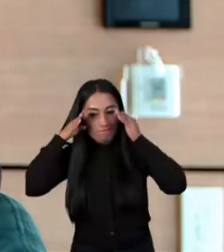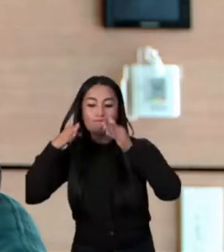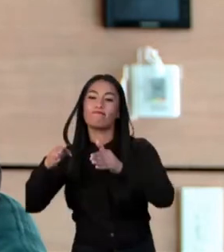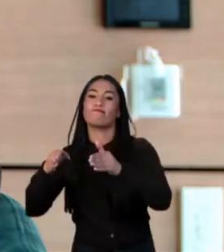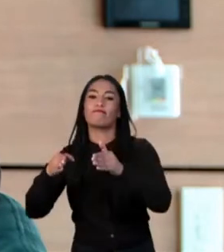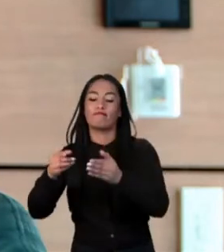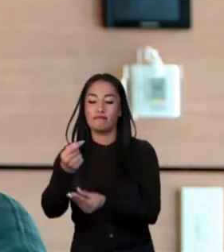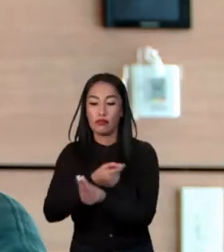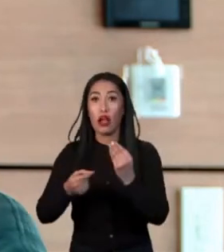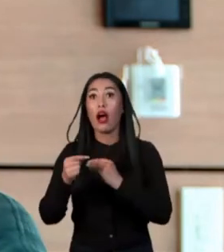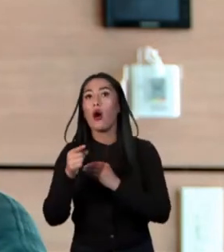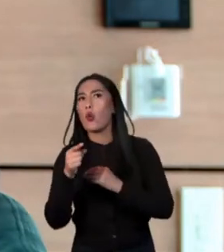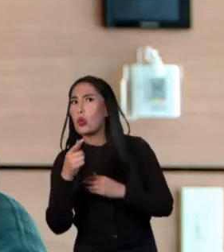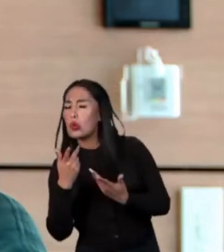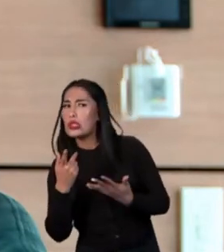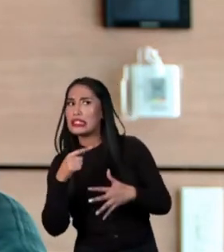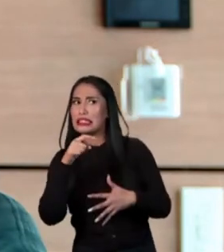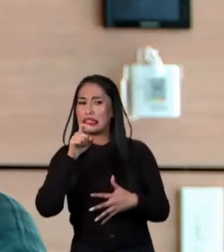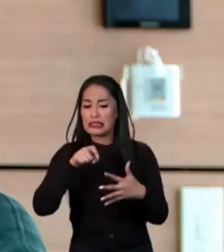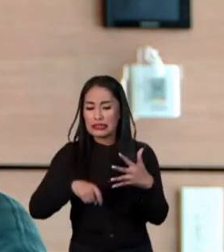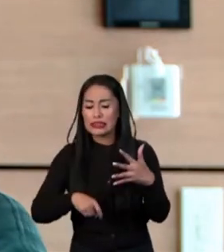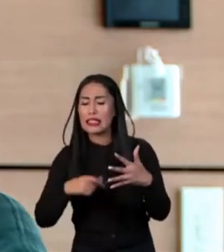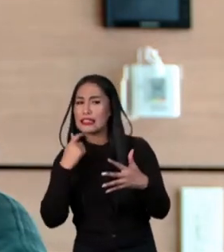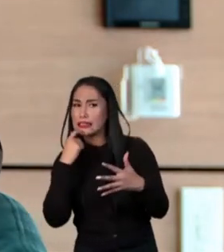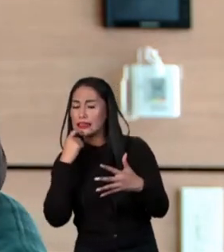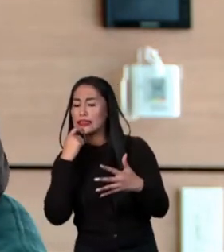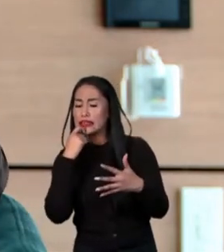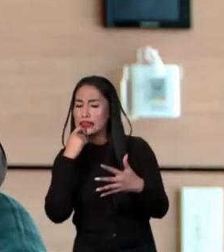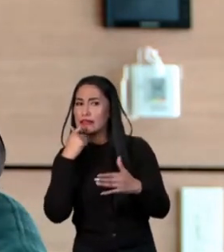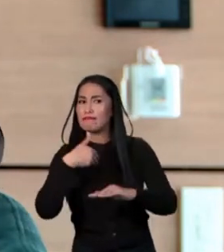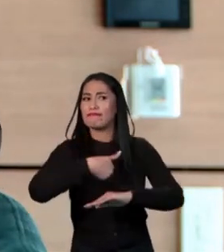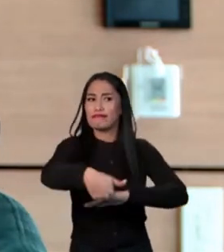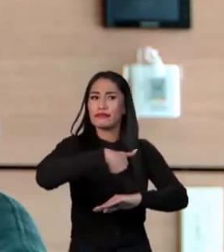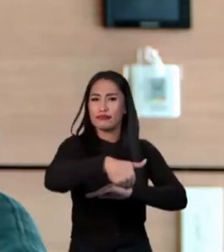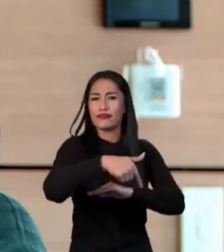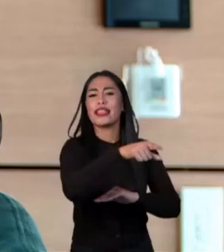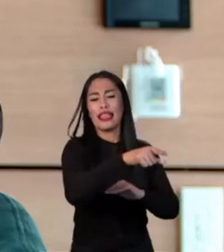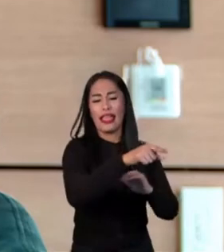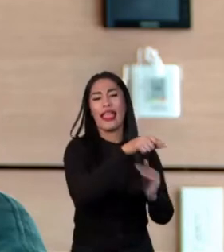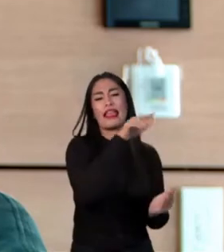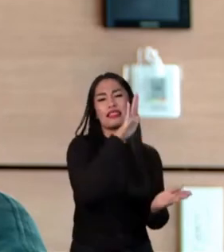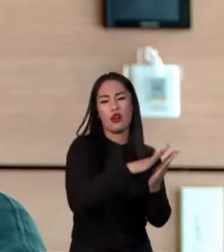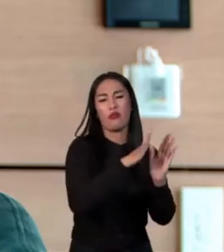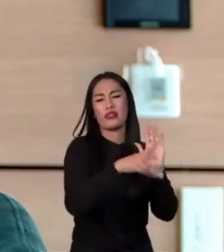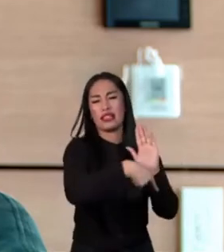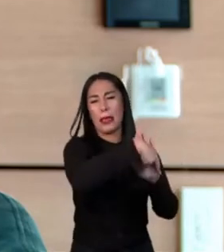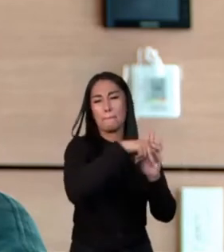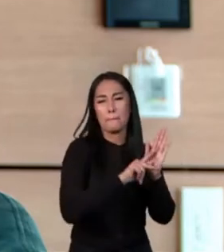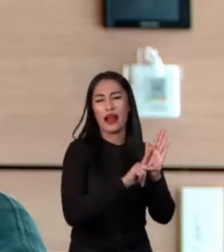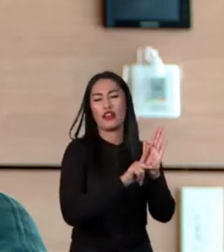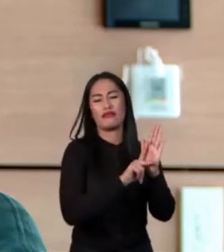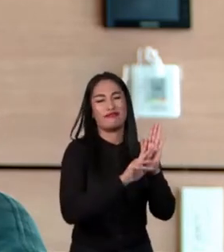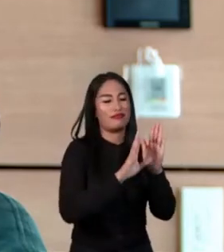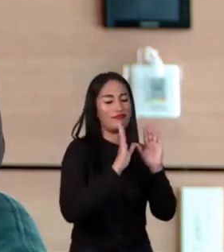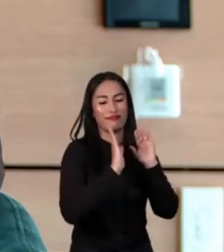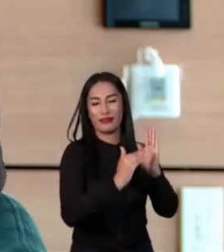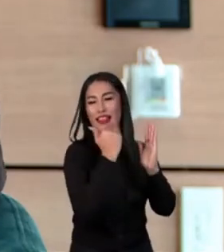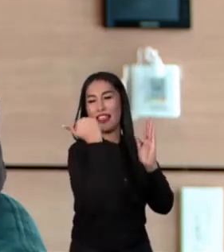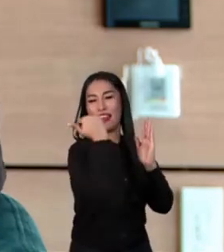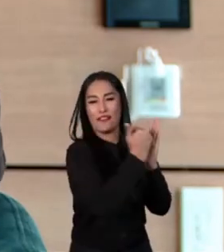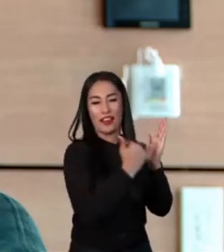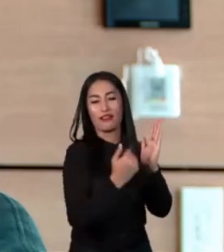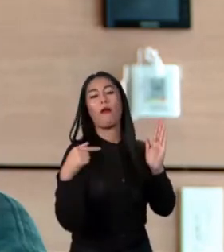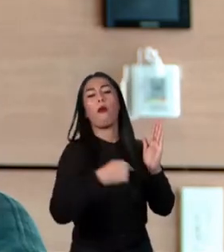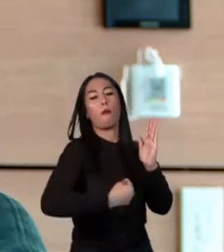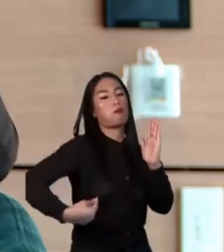estamos observando yo creo que el marco lo va a mostrar y las cumplimos con con profesionales que se han formado a nivel profesional